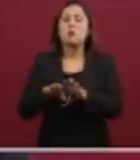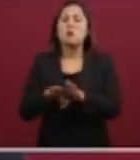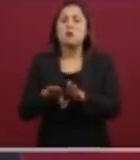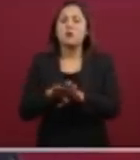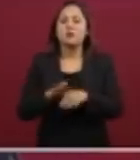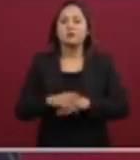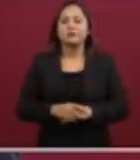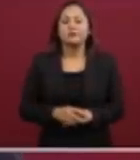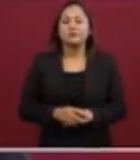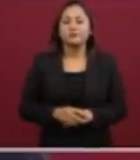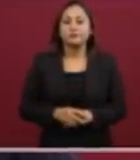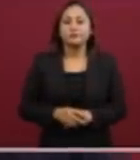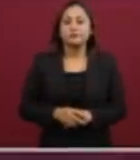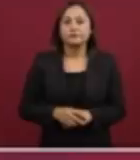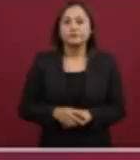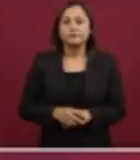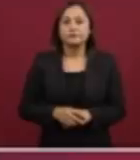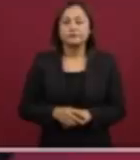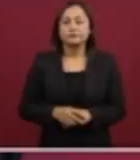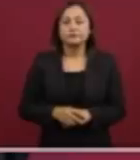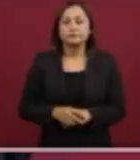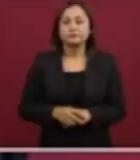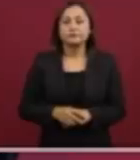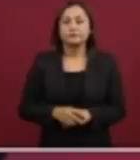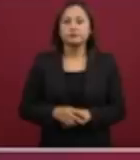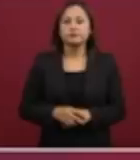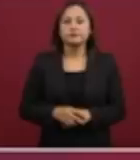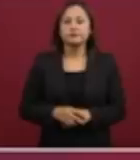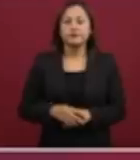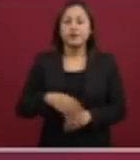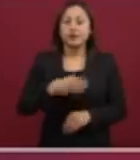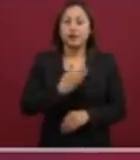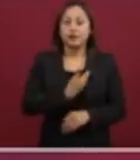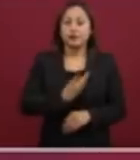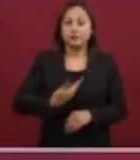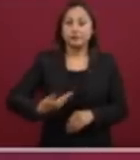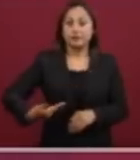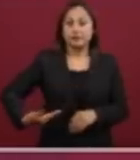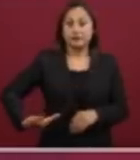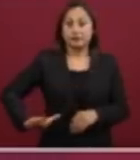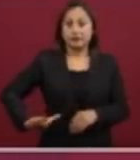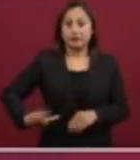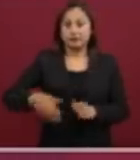Primero, el presidente, de acuerdo a la Constitución, solo